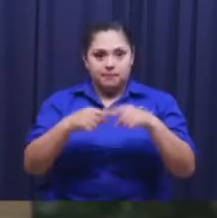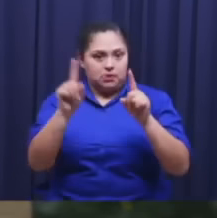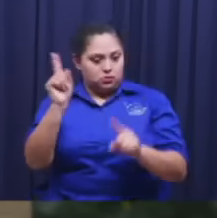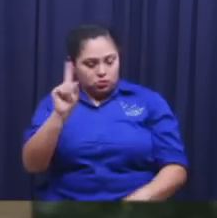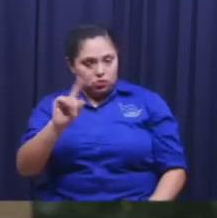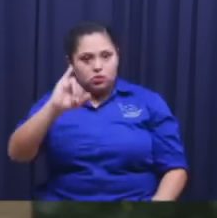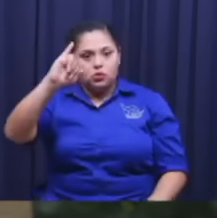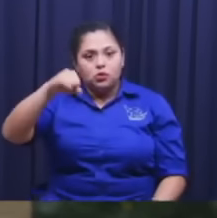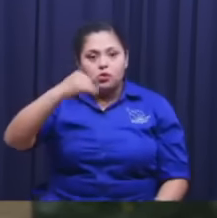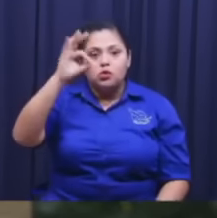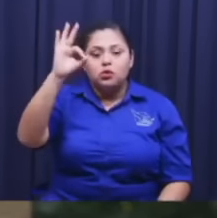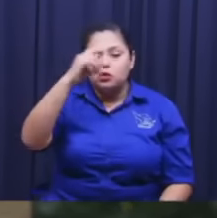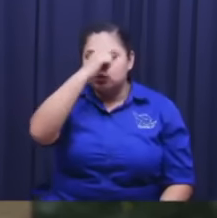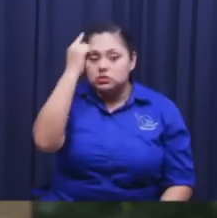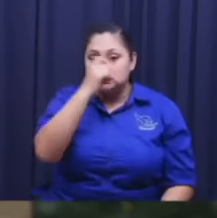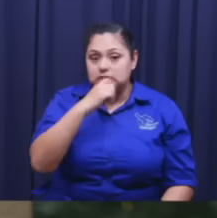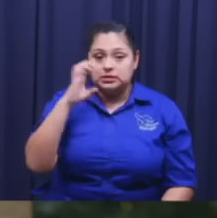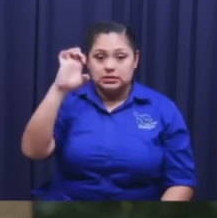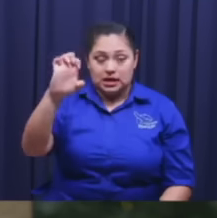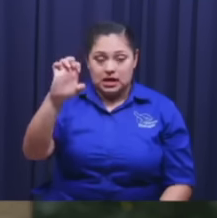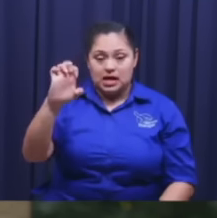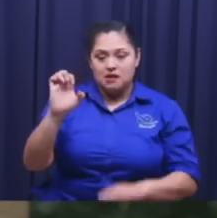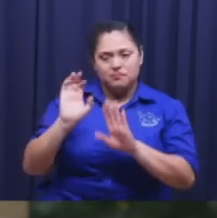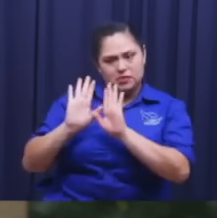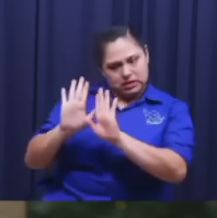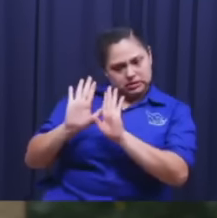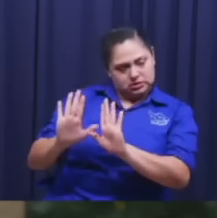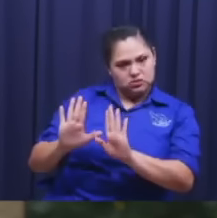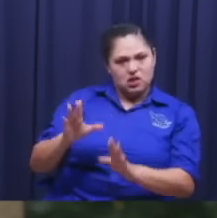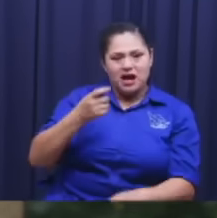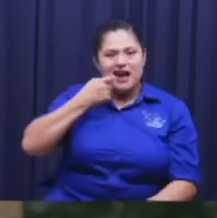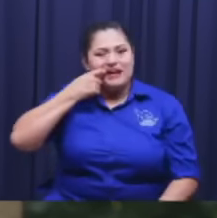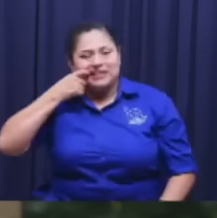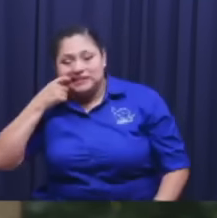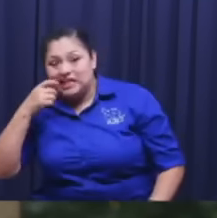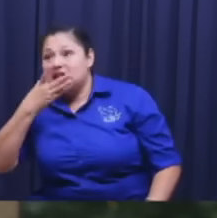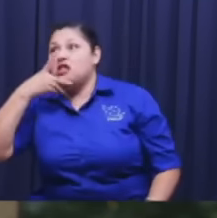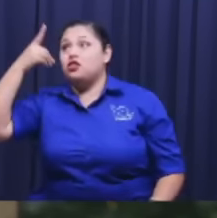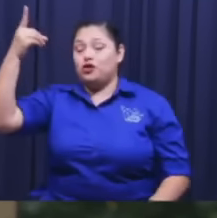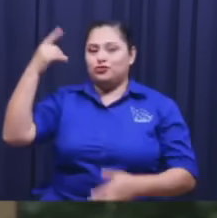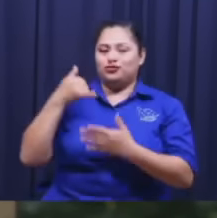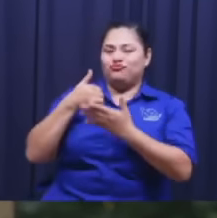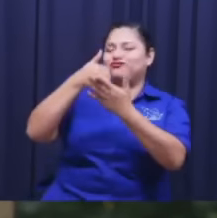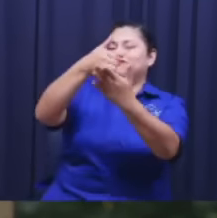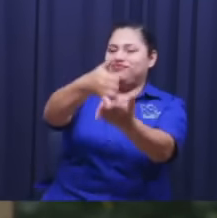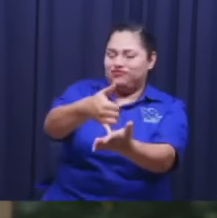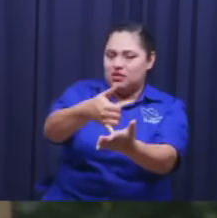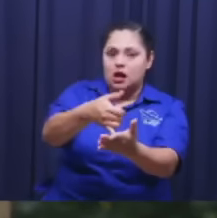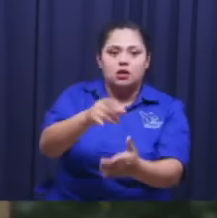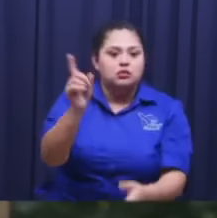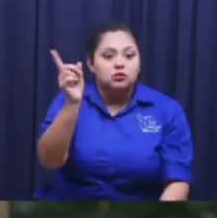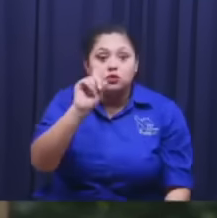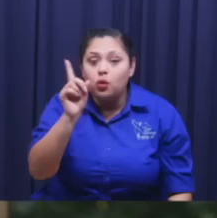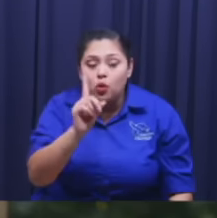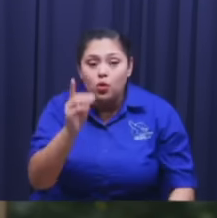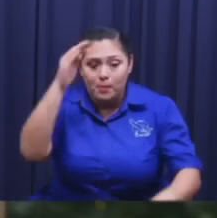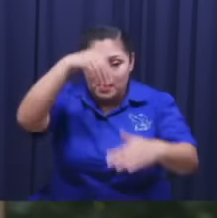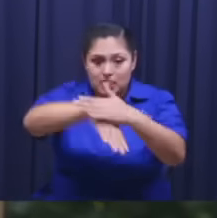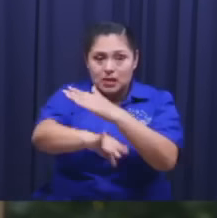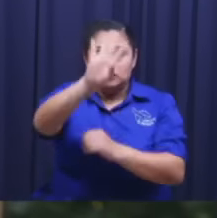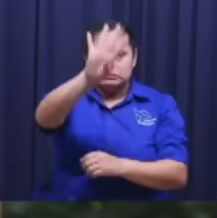dijo no, resistió la tentación. Y cualquiera diría, y Dios lo premió inmediatamente. No, al bote lo